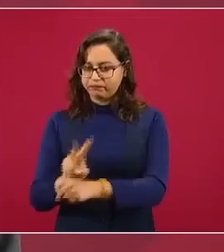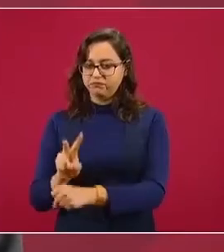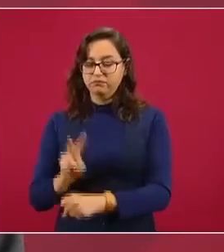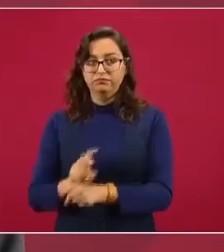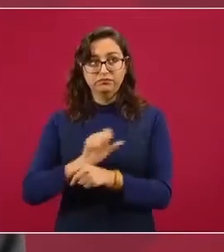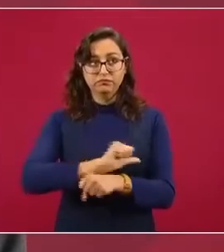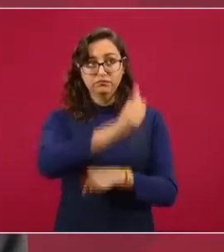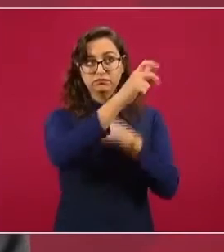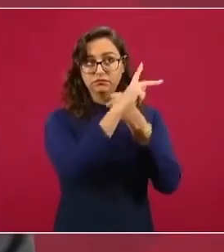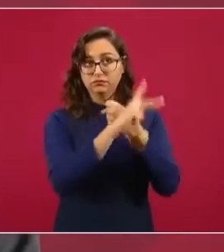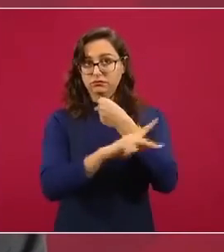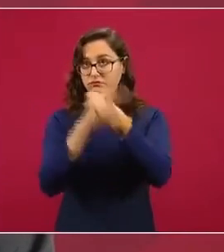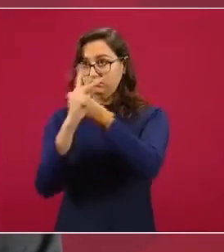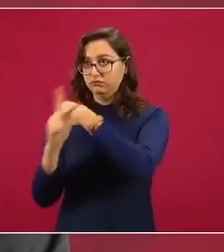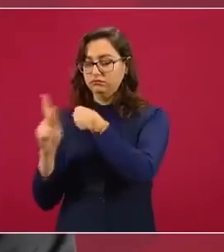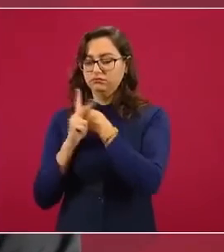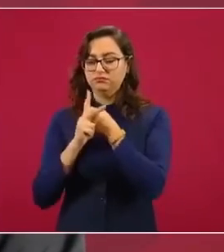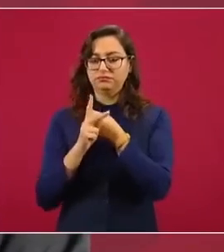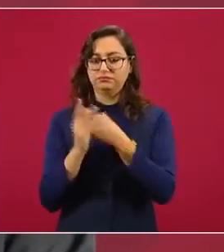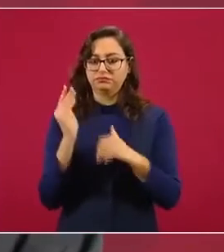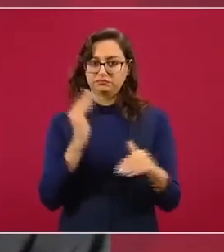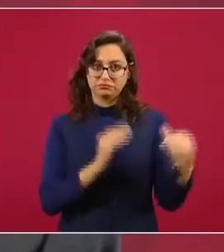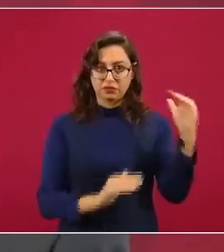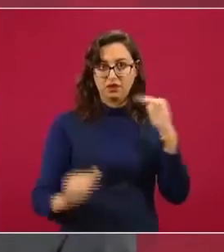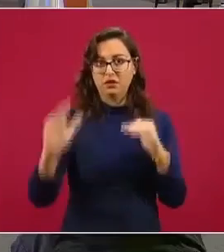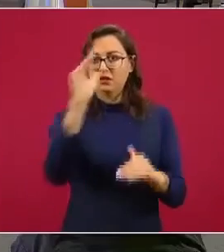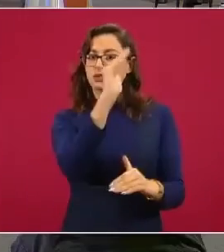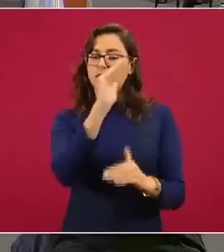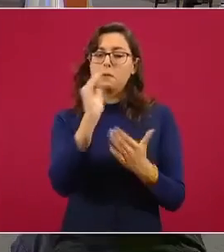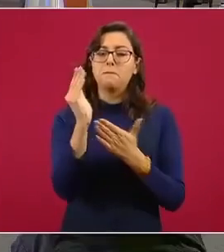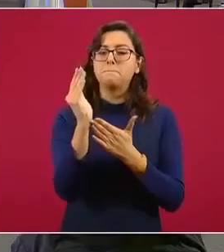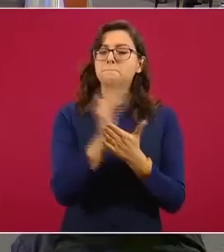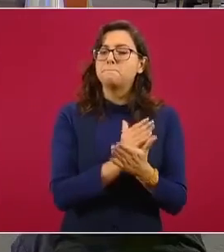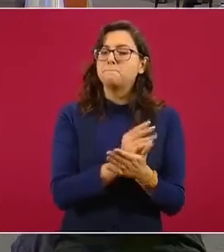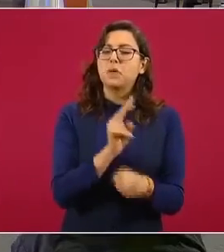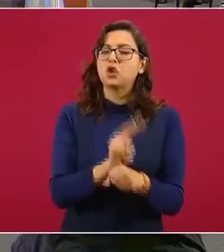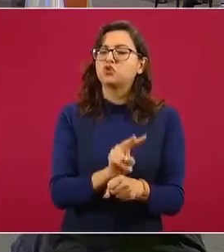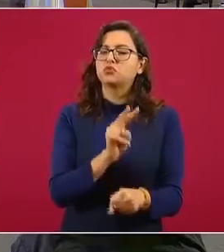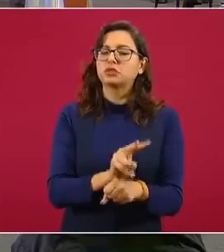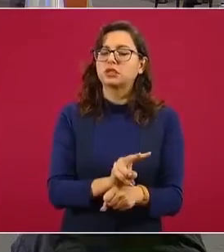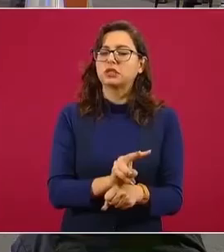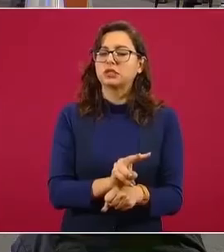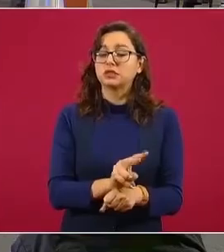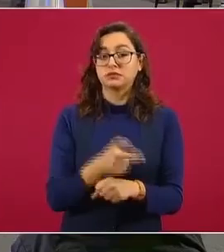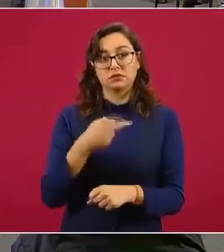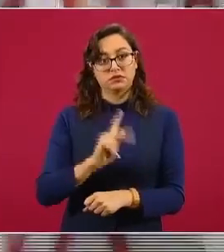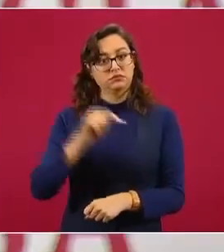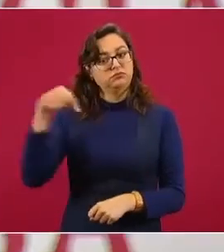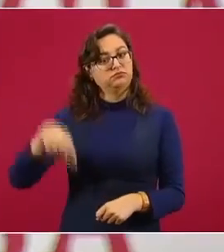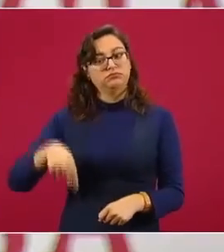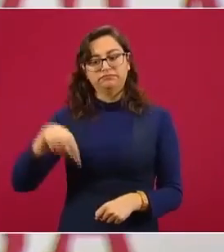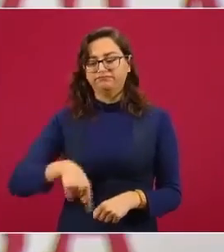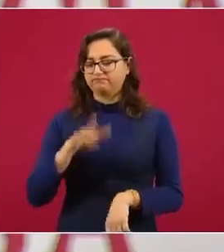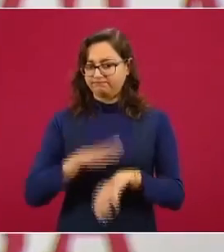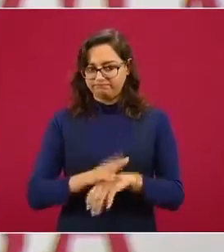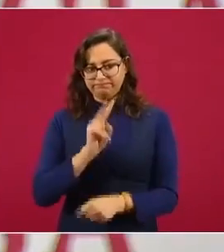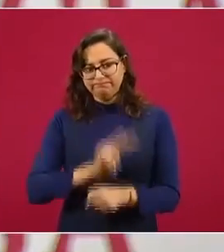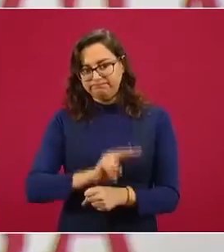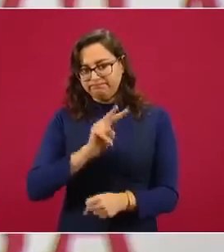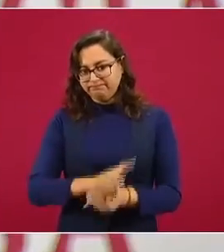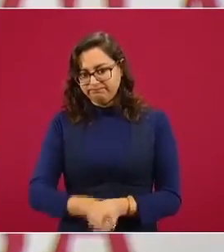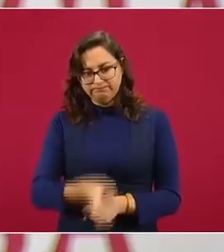incluso estándares por lo regular más altos. ¿Por qué? Por la preocupación en la seguridad de la